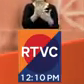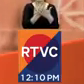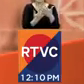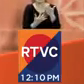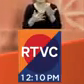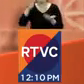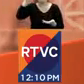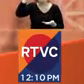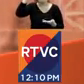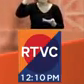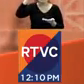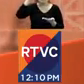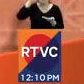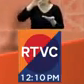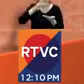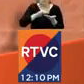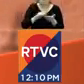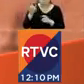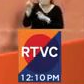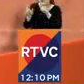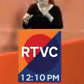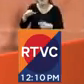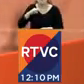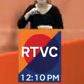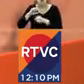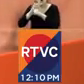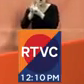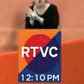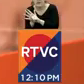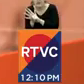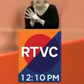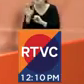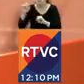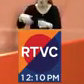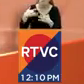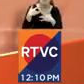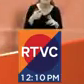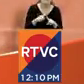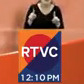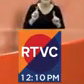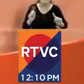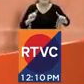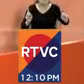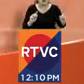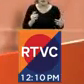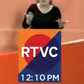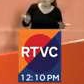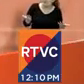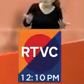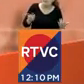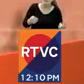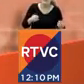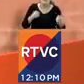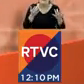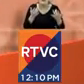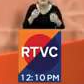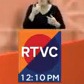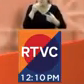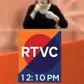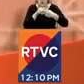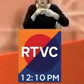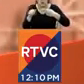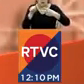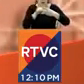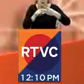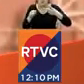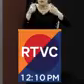que sufrieron de COVID-19 pueden donar, no se atreven. Los especialistas, por su parte, aclaran que pasados 15 días sin síntomas pueden